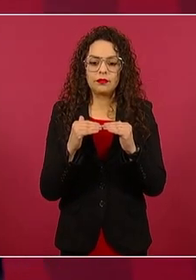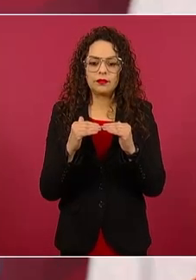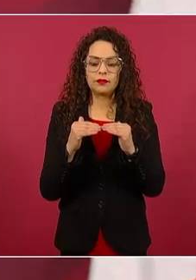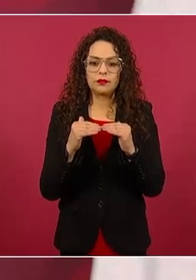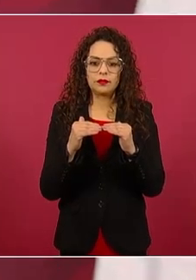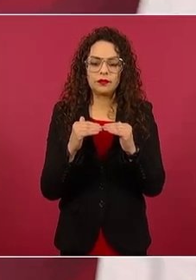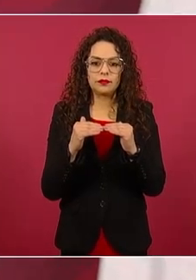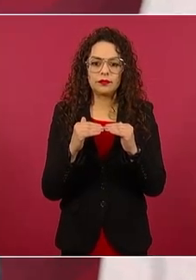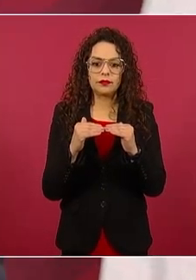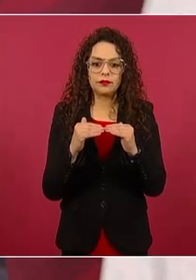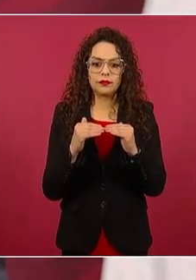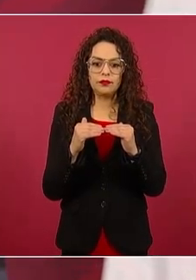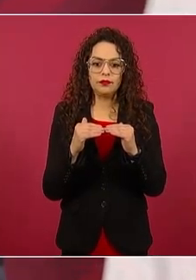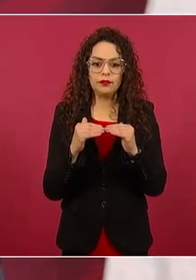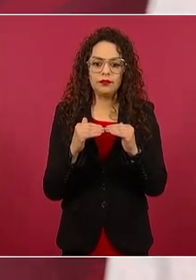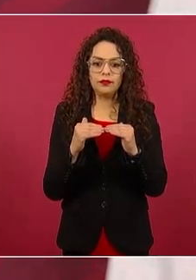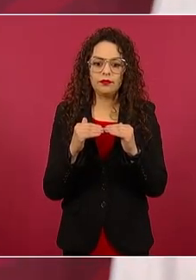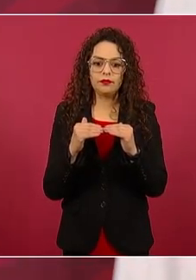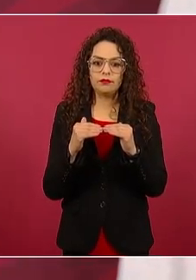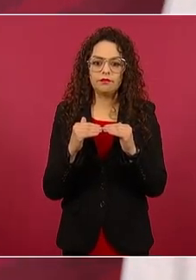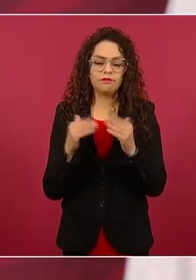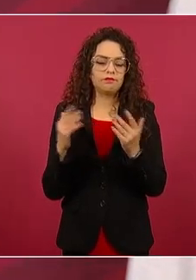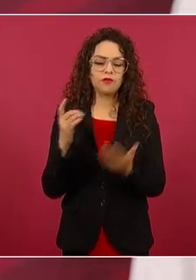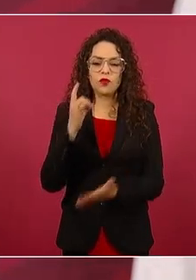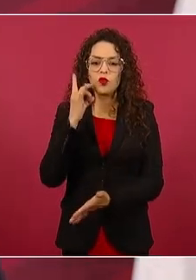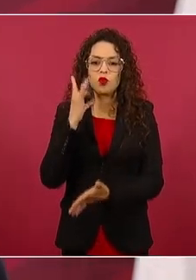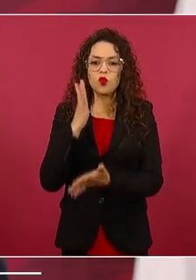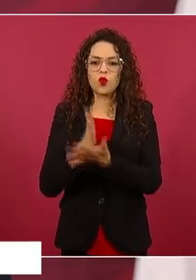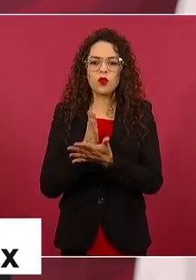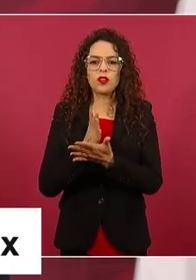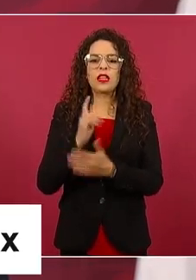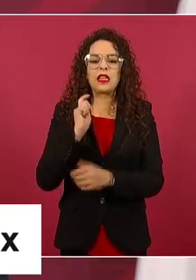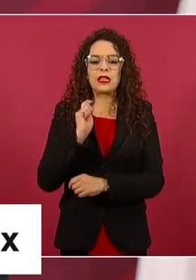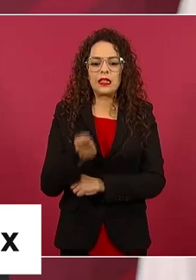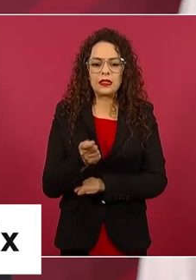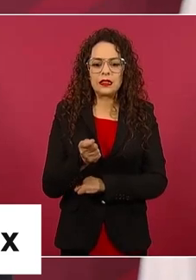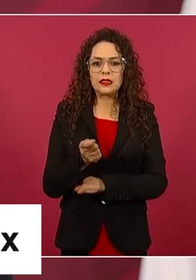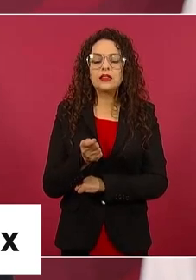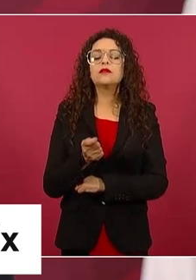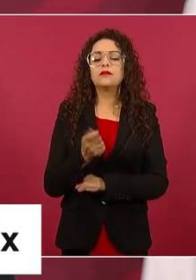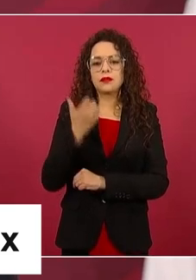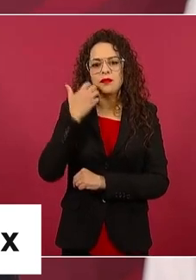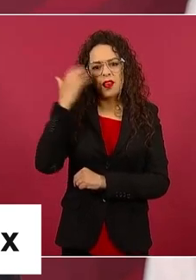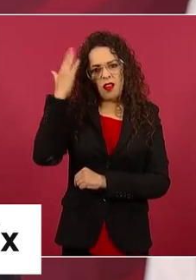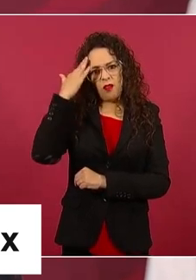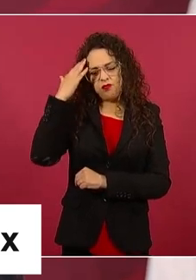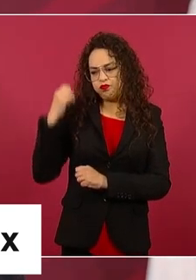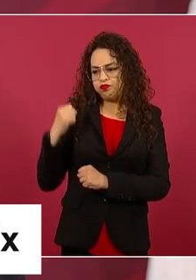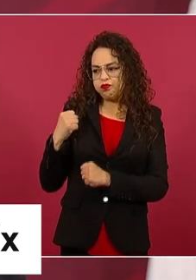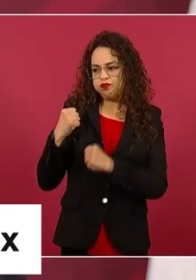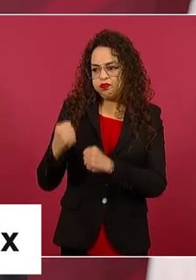que se tuviese un sistema político oligárquico.